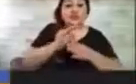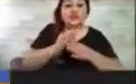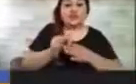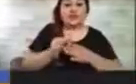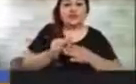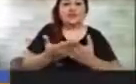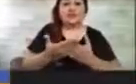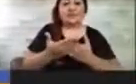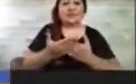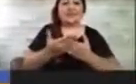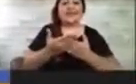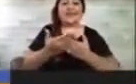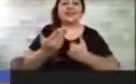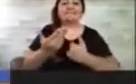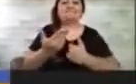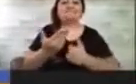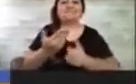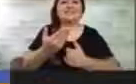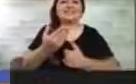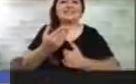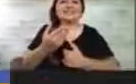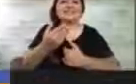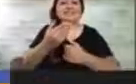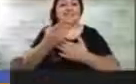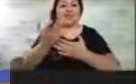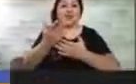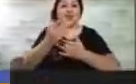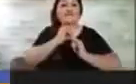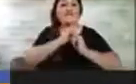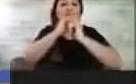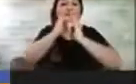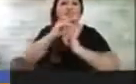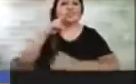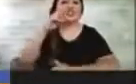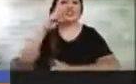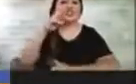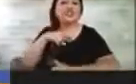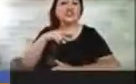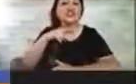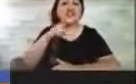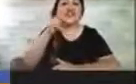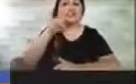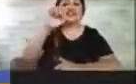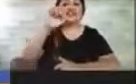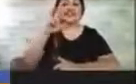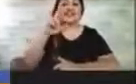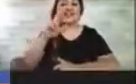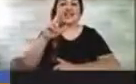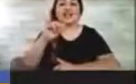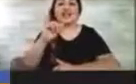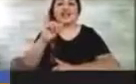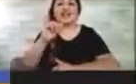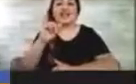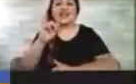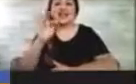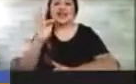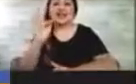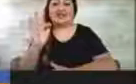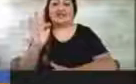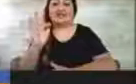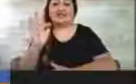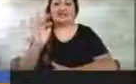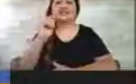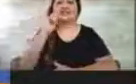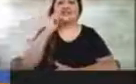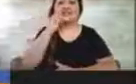serif. ¿Qué son las tipografías sin serif? Son estas que son más claras y fáciles de entender. No sé si estáis viendo mi